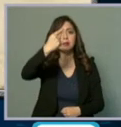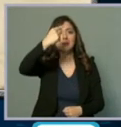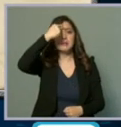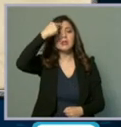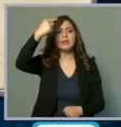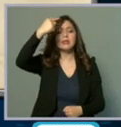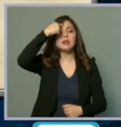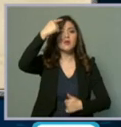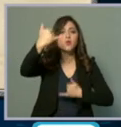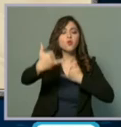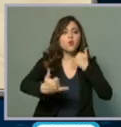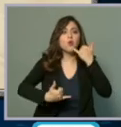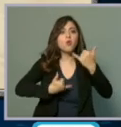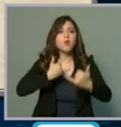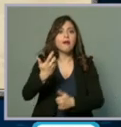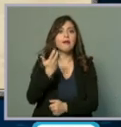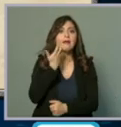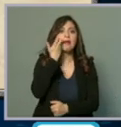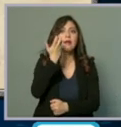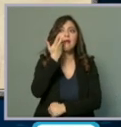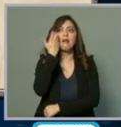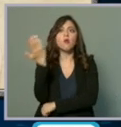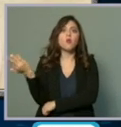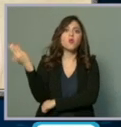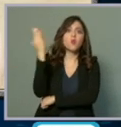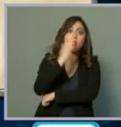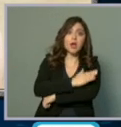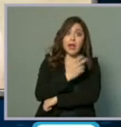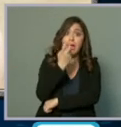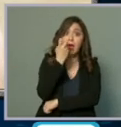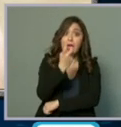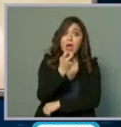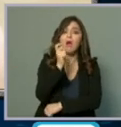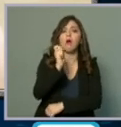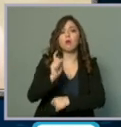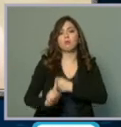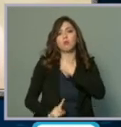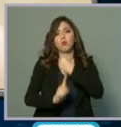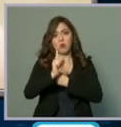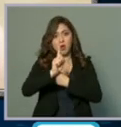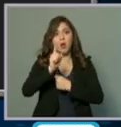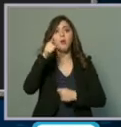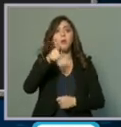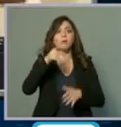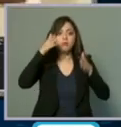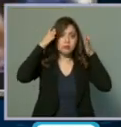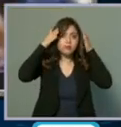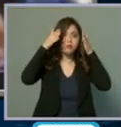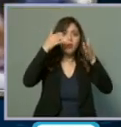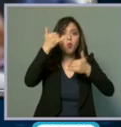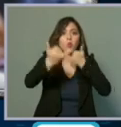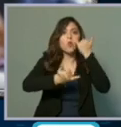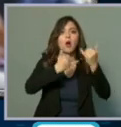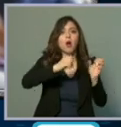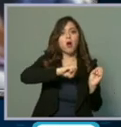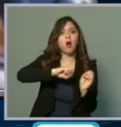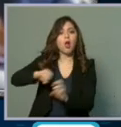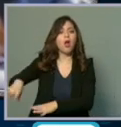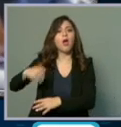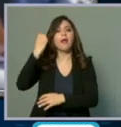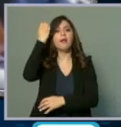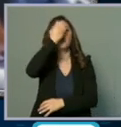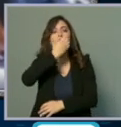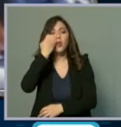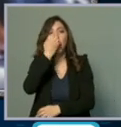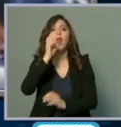una situación un poco peligrosa porque se olvidan de hacer otro tipo de actividades, tipos escolares, dejan de